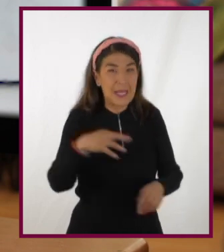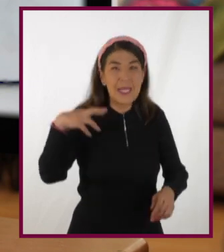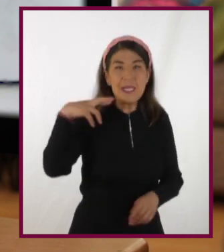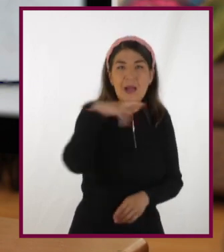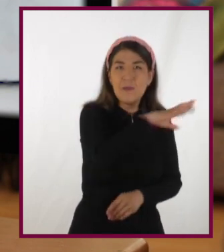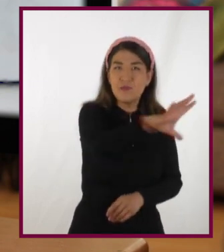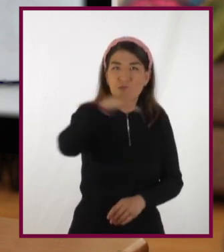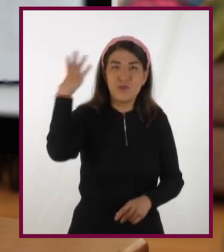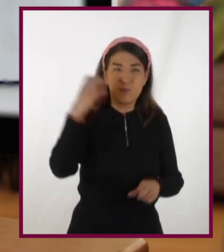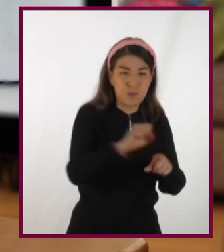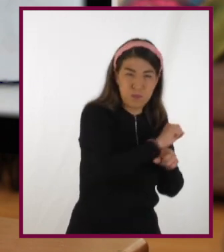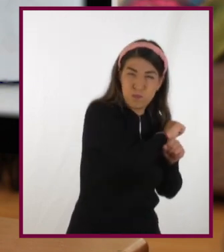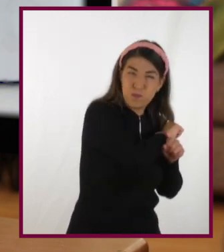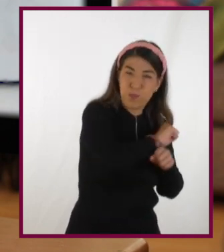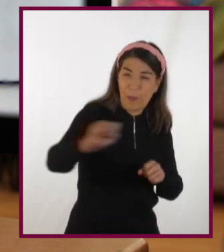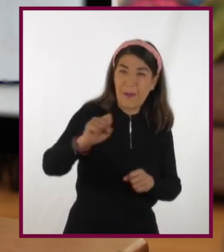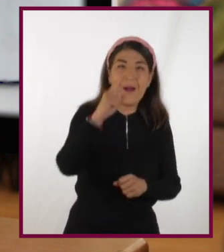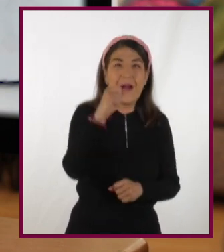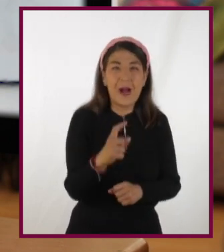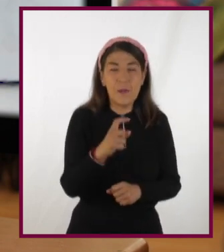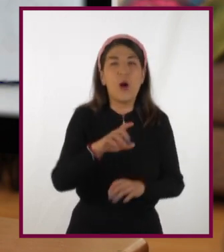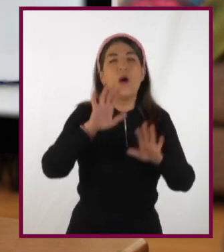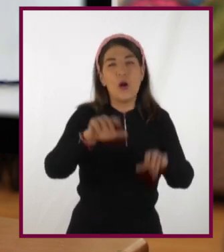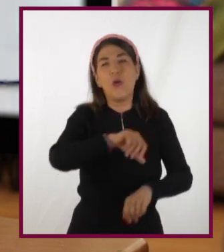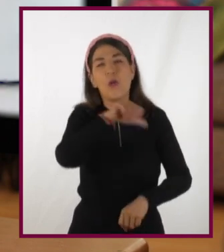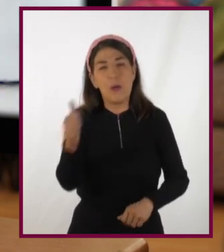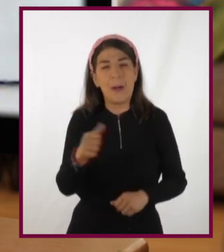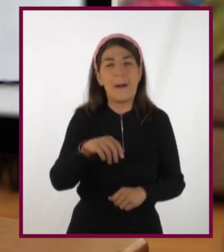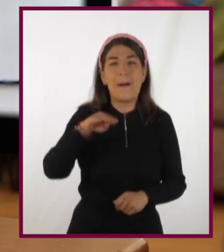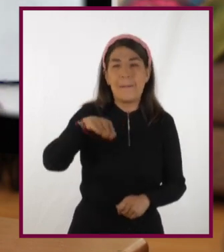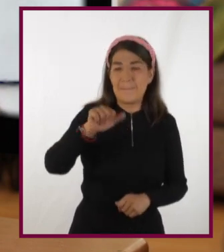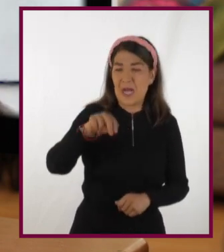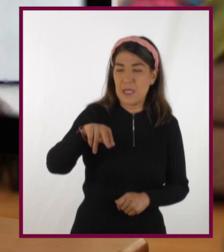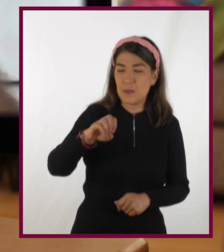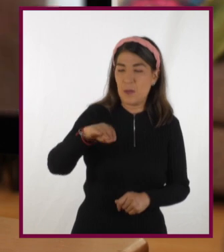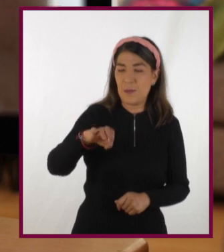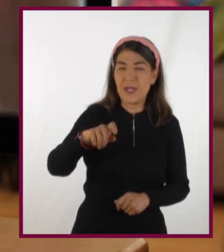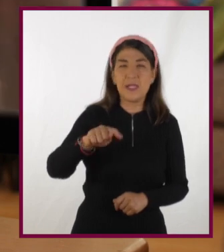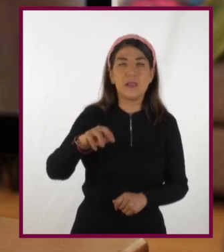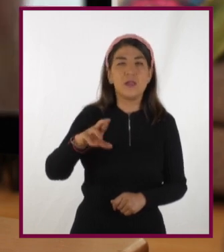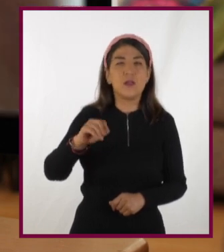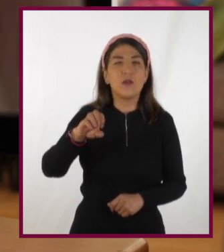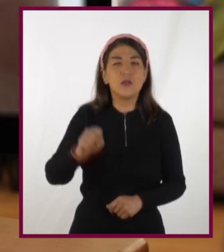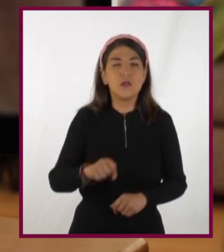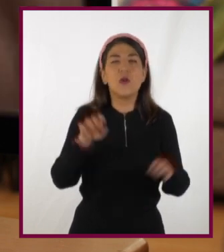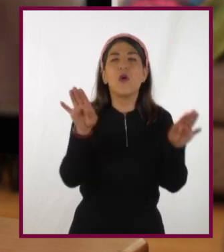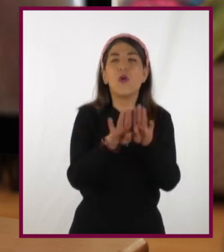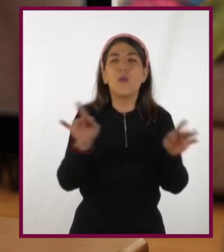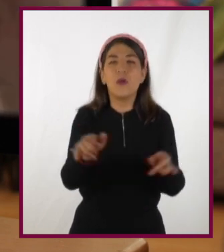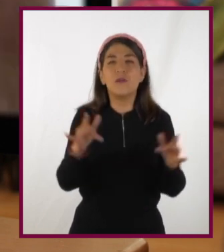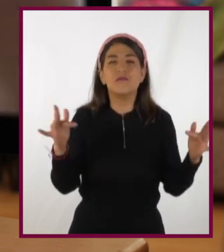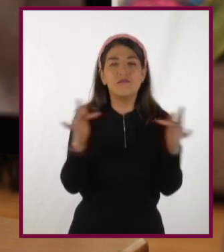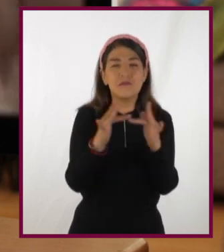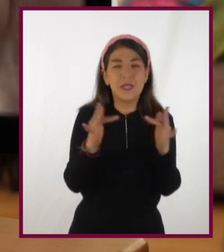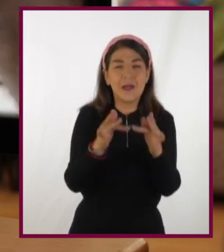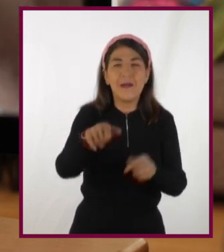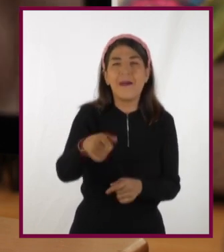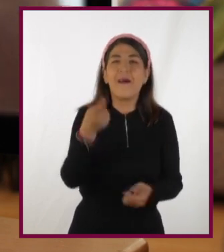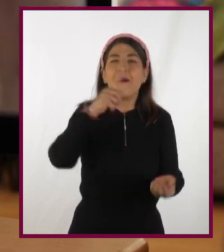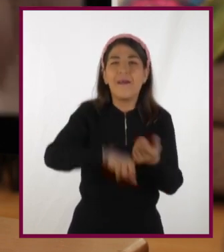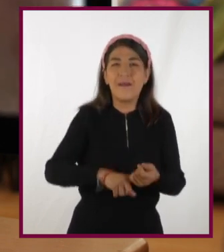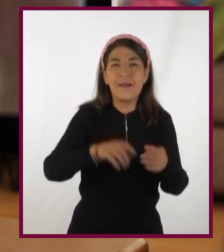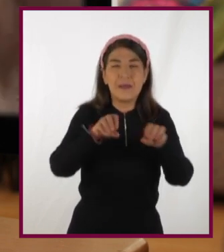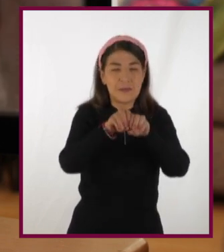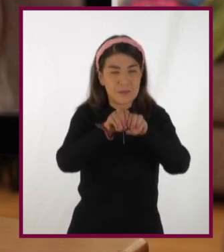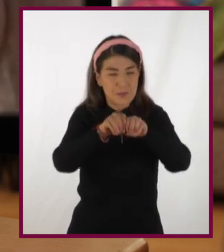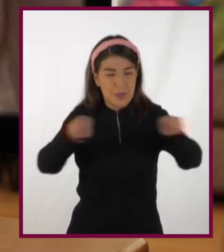con la velocidad. Ahora, también podemos usar, lo que normalmente se usa son manómetros, que son instrumentos que se ponen en contacto con el fluido